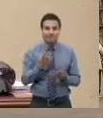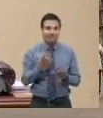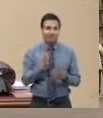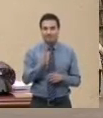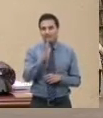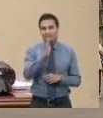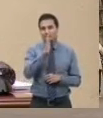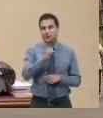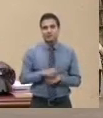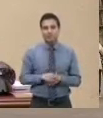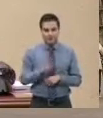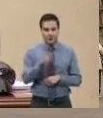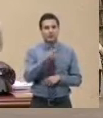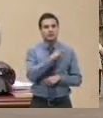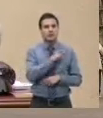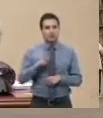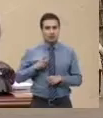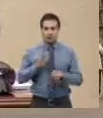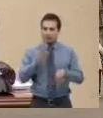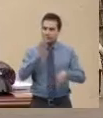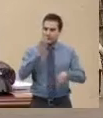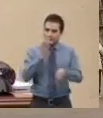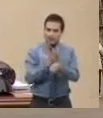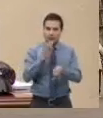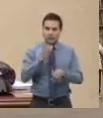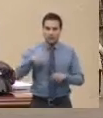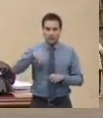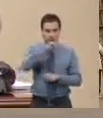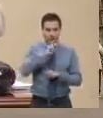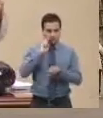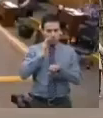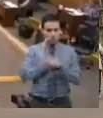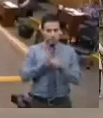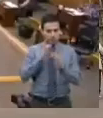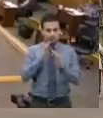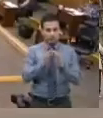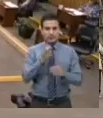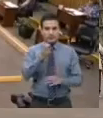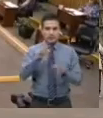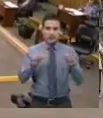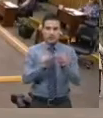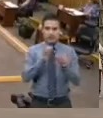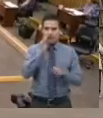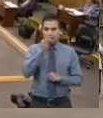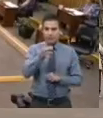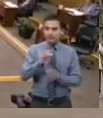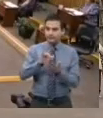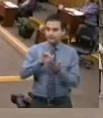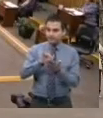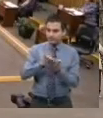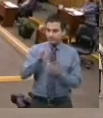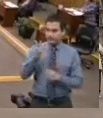y no invadimos ninguna facultad. Sería cuanto, presidente y colegas. Gracias. Muchas gracias.